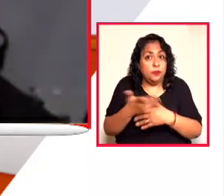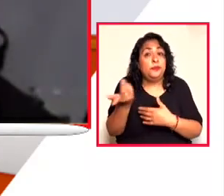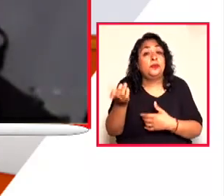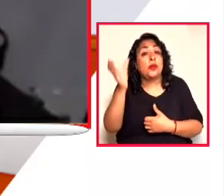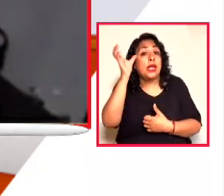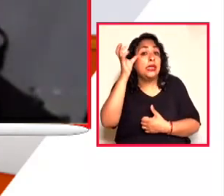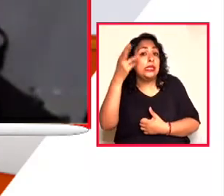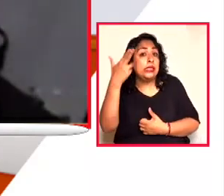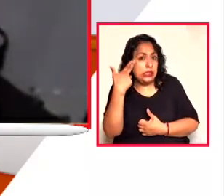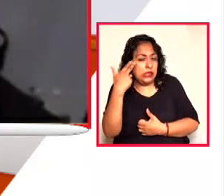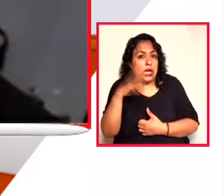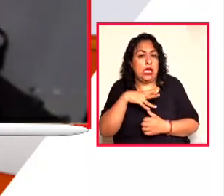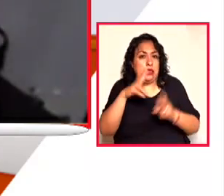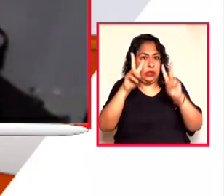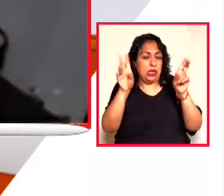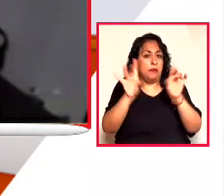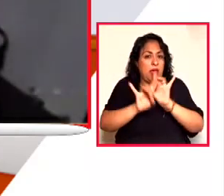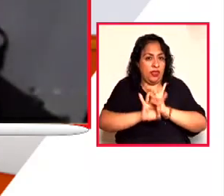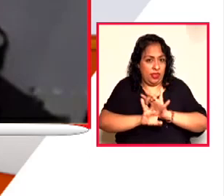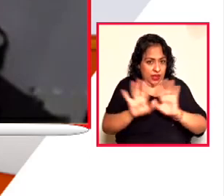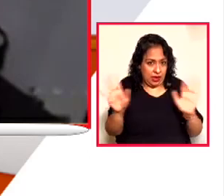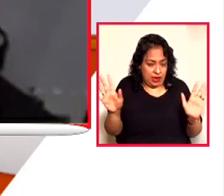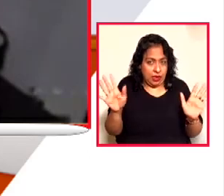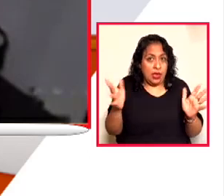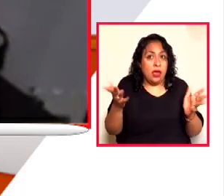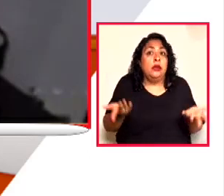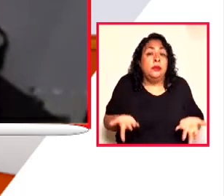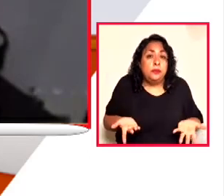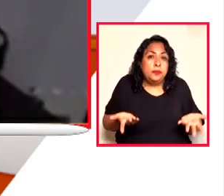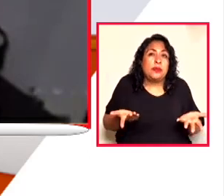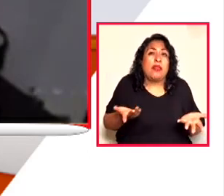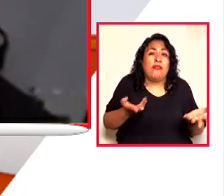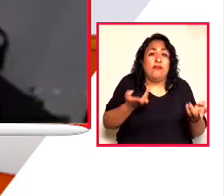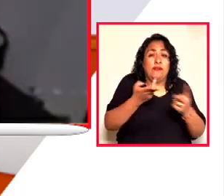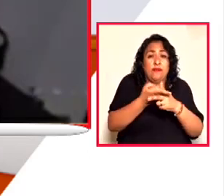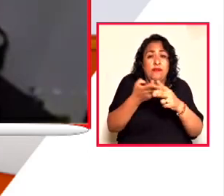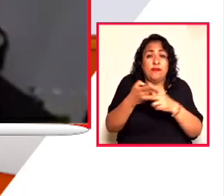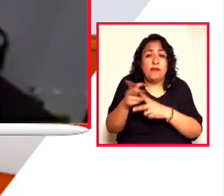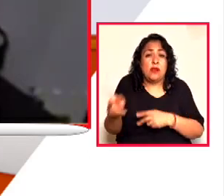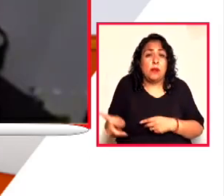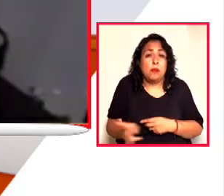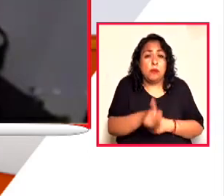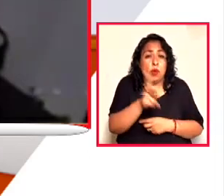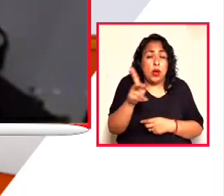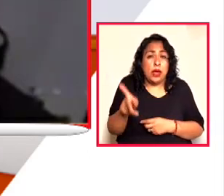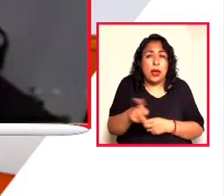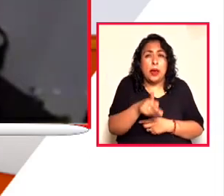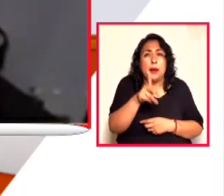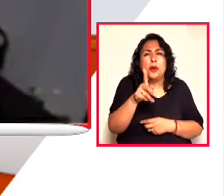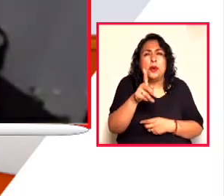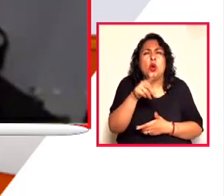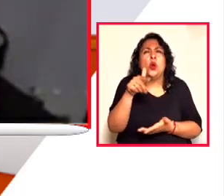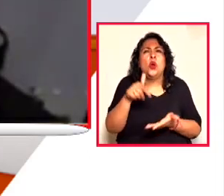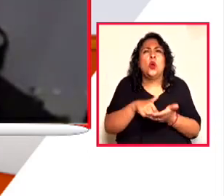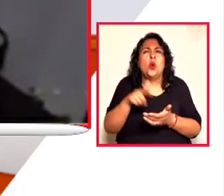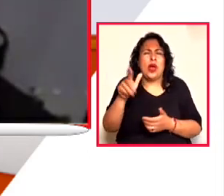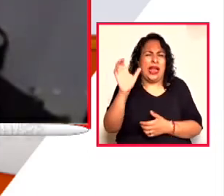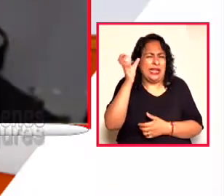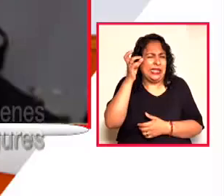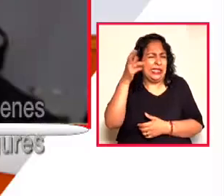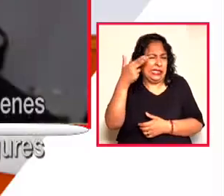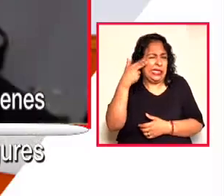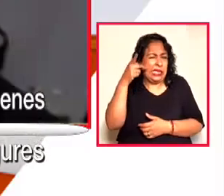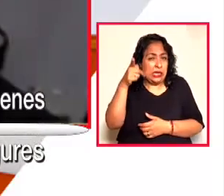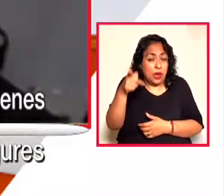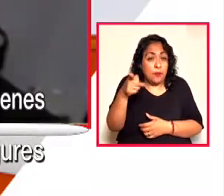hay un tema delicado, que es prácticamente la masacre del pueblo de los uigures en una provincia en China, donde